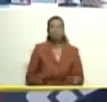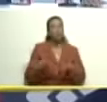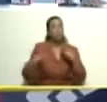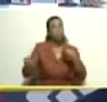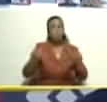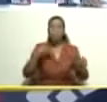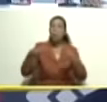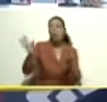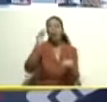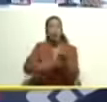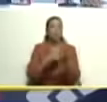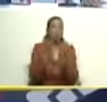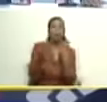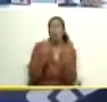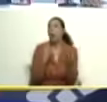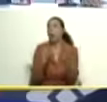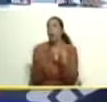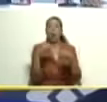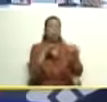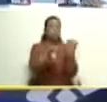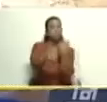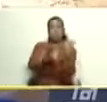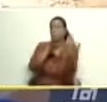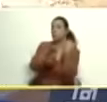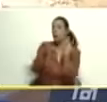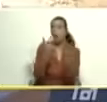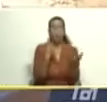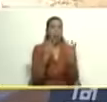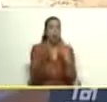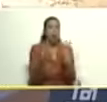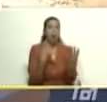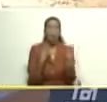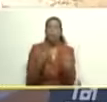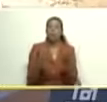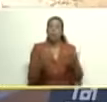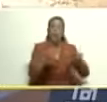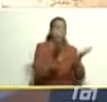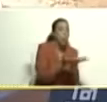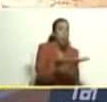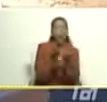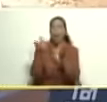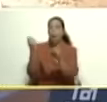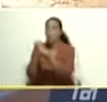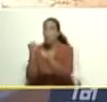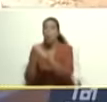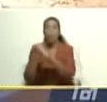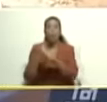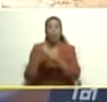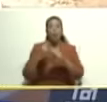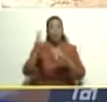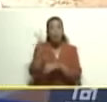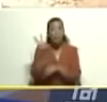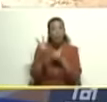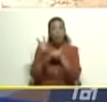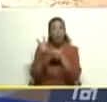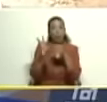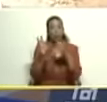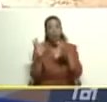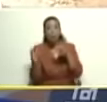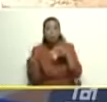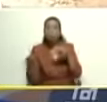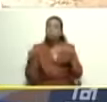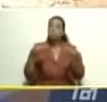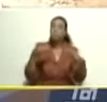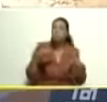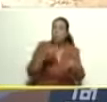vida social, institucional, económica. Y el país empezó a entrar en